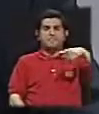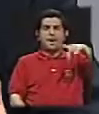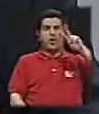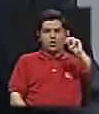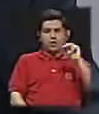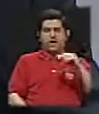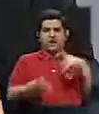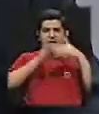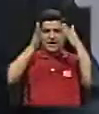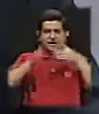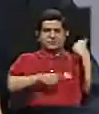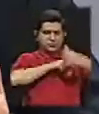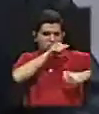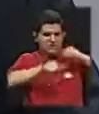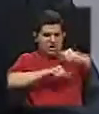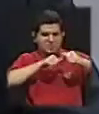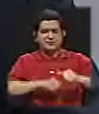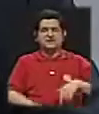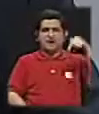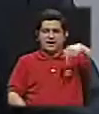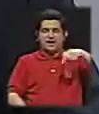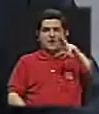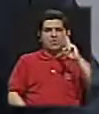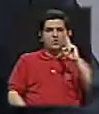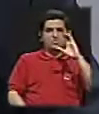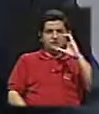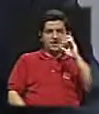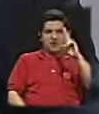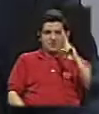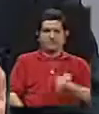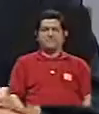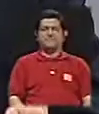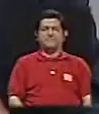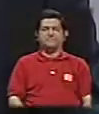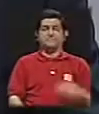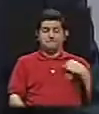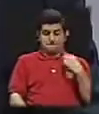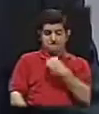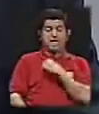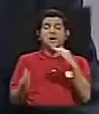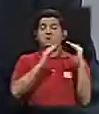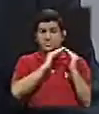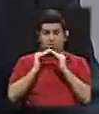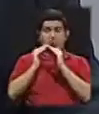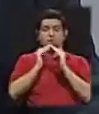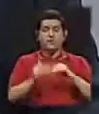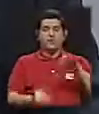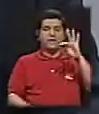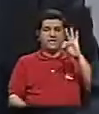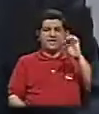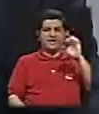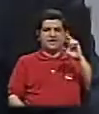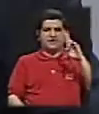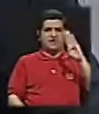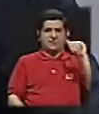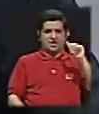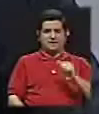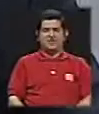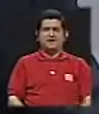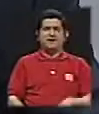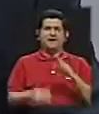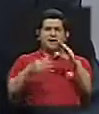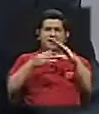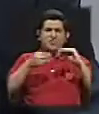Nájera, estudiante de antropología en la Universidad de Costa Rica y miembro de la comunidad térraba. Don Johnny, nos